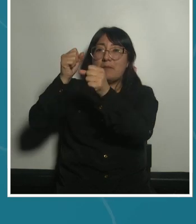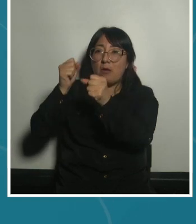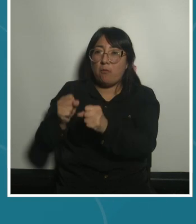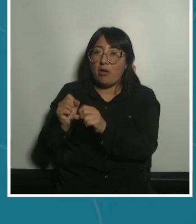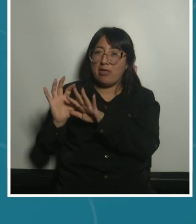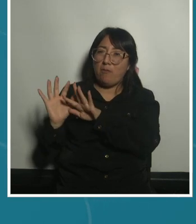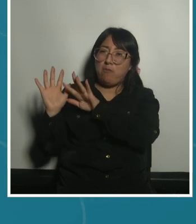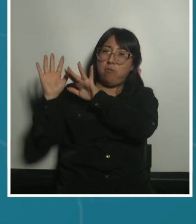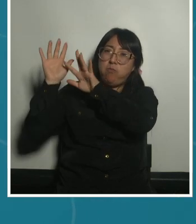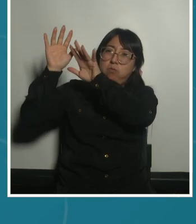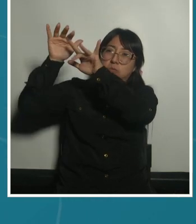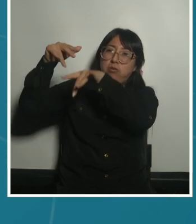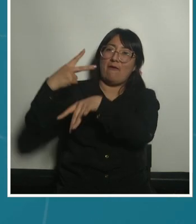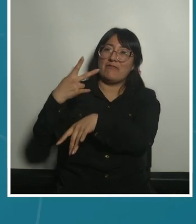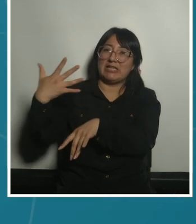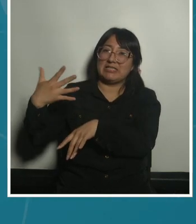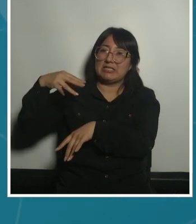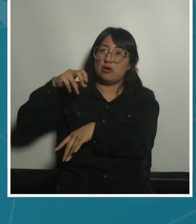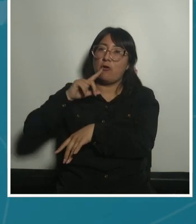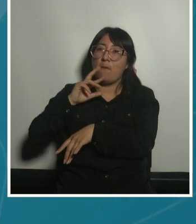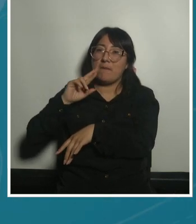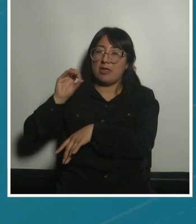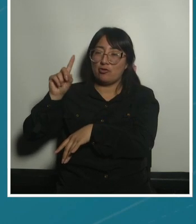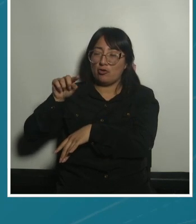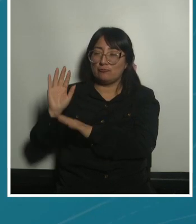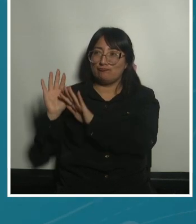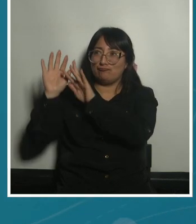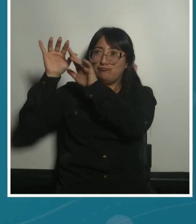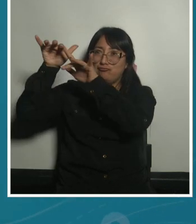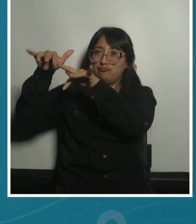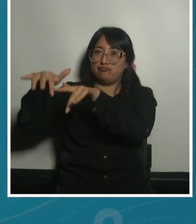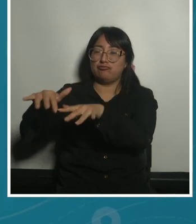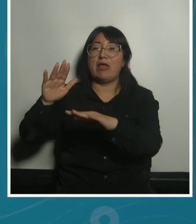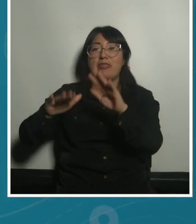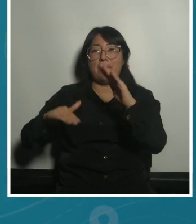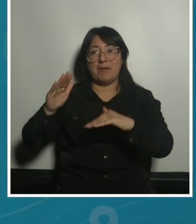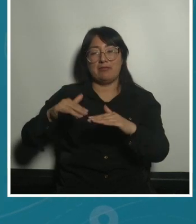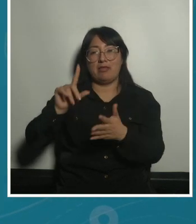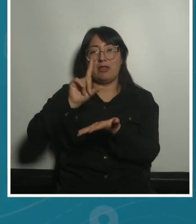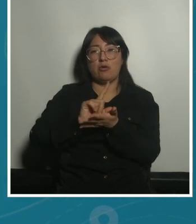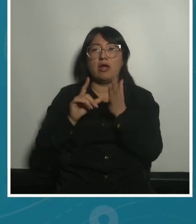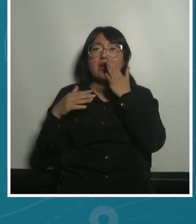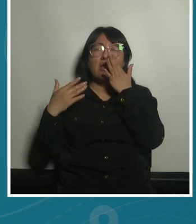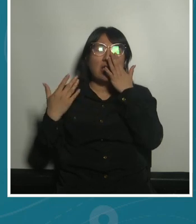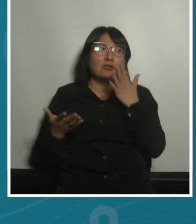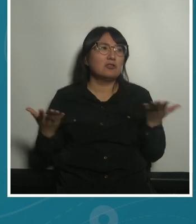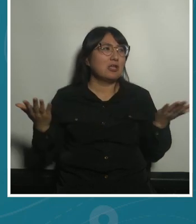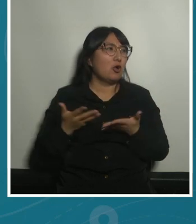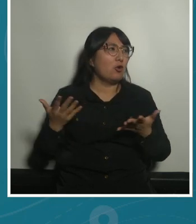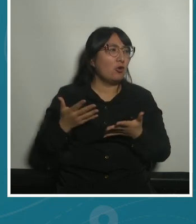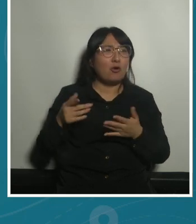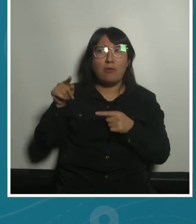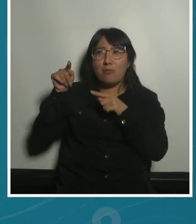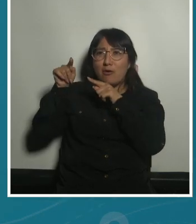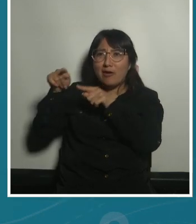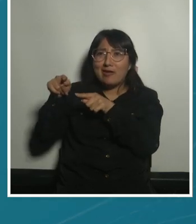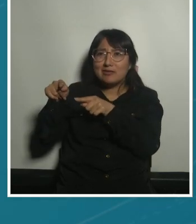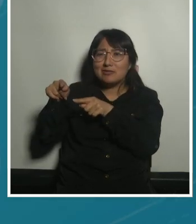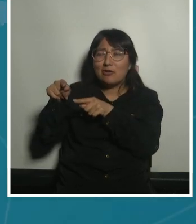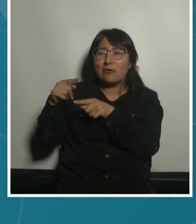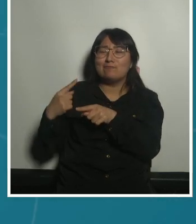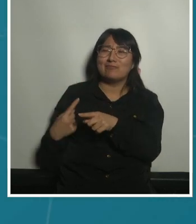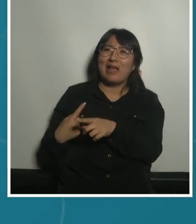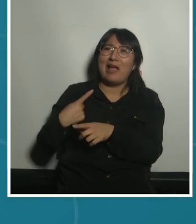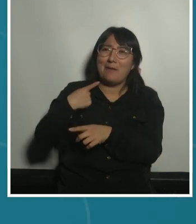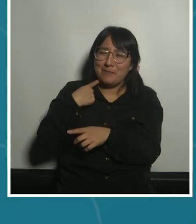cota de 25 metros, por lo menos, dependiendo, ¿cierto?, del lugar. Entonces, ¿cómo estas formas de ocupación interactúan con las amenazas